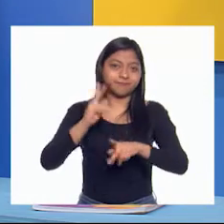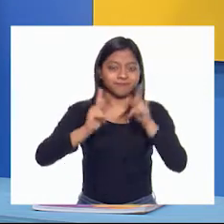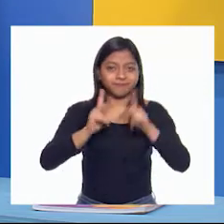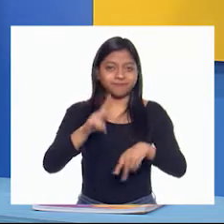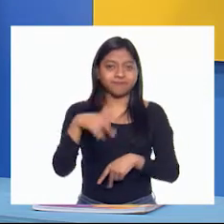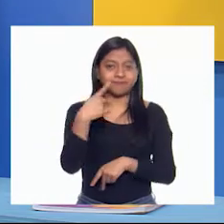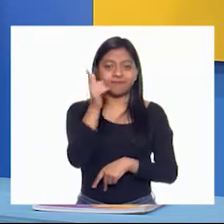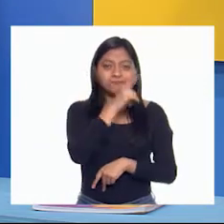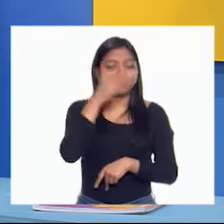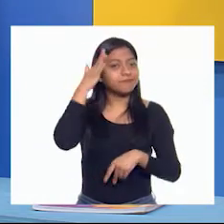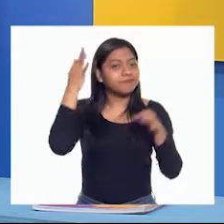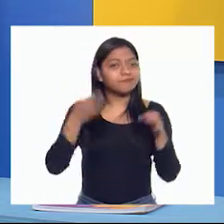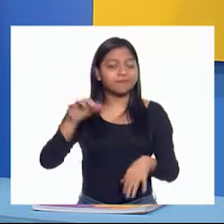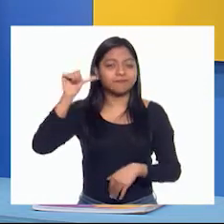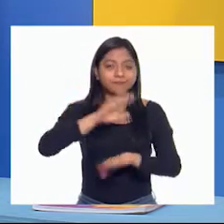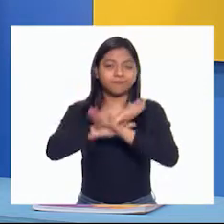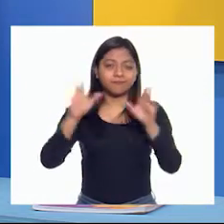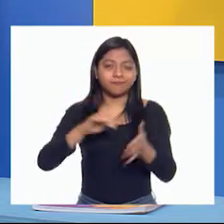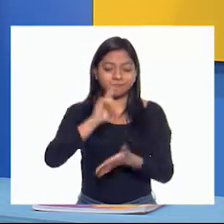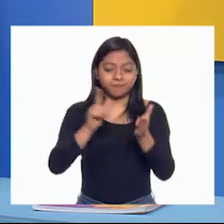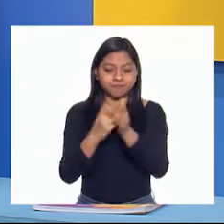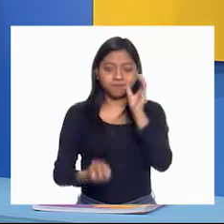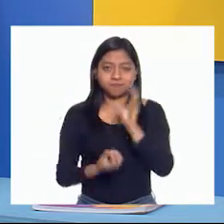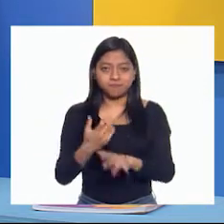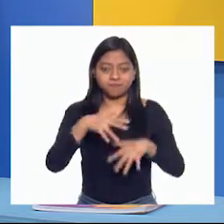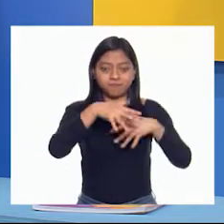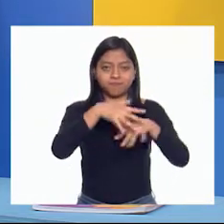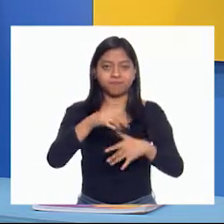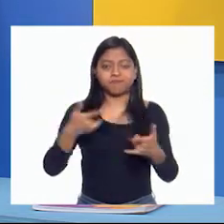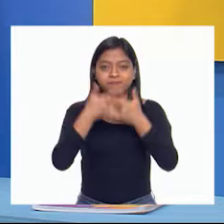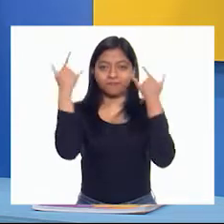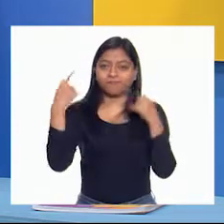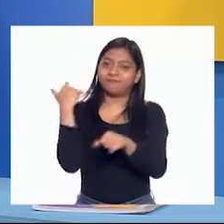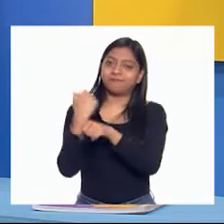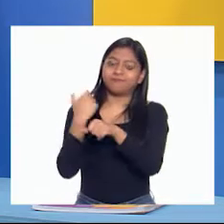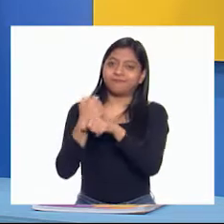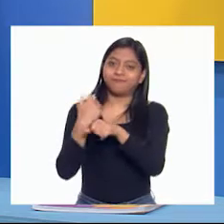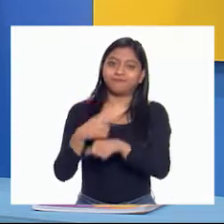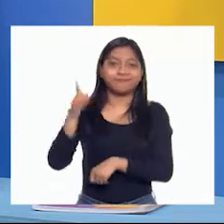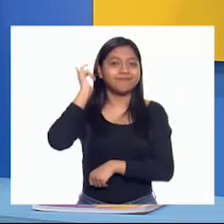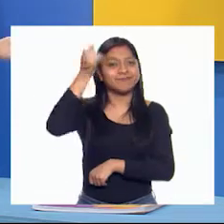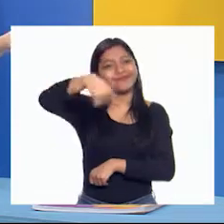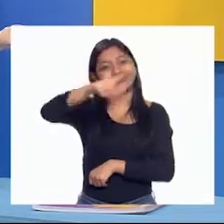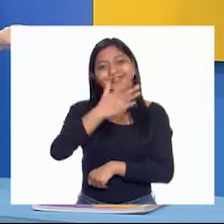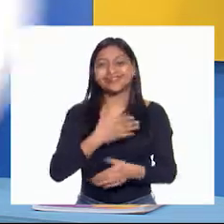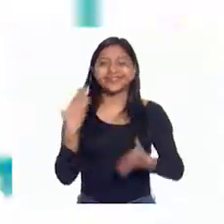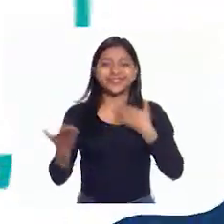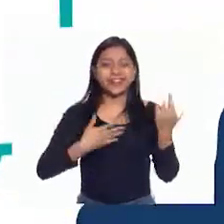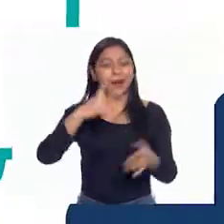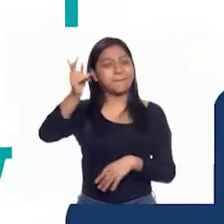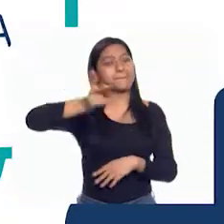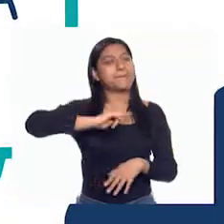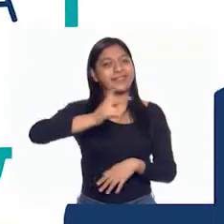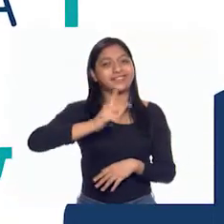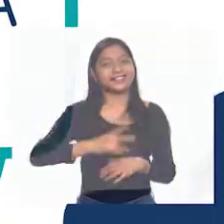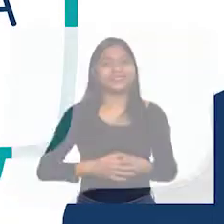hoy hemos terminado con la Reforma Protestante de Historia de sexto grado y espero que lo hayan disfrutado tanto como